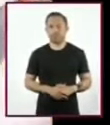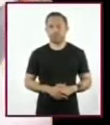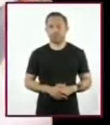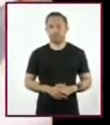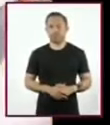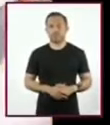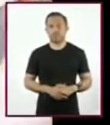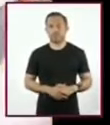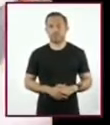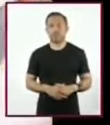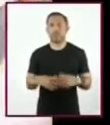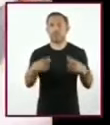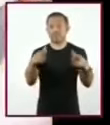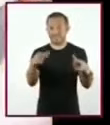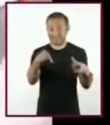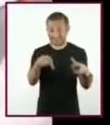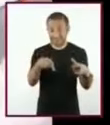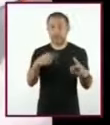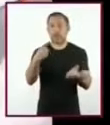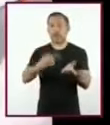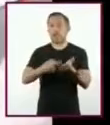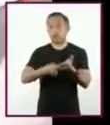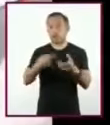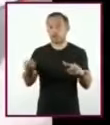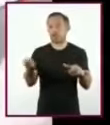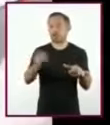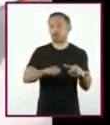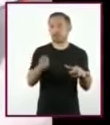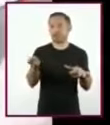Y sobre esto los camarones.